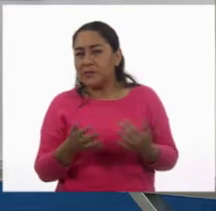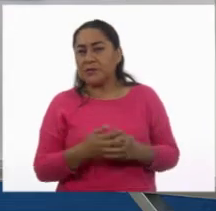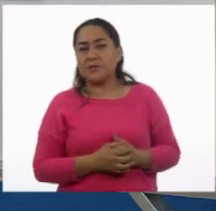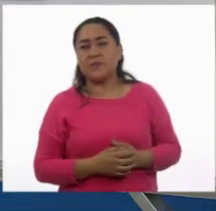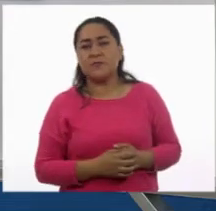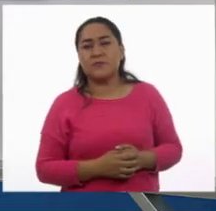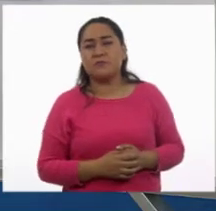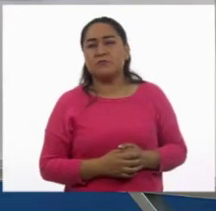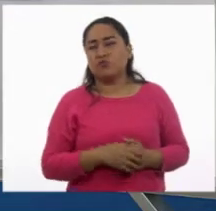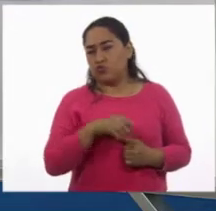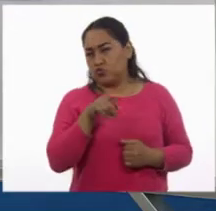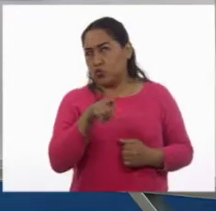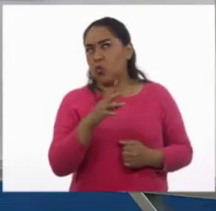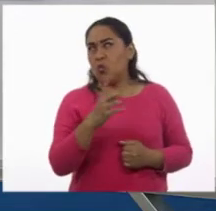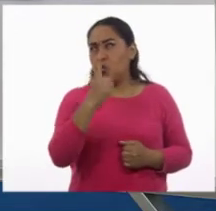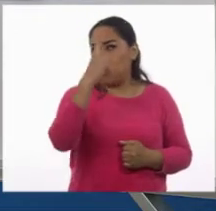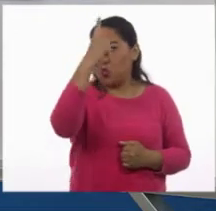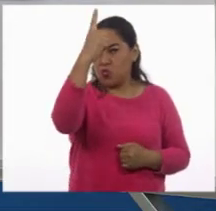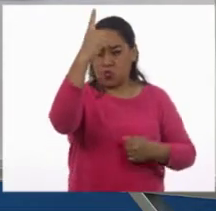1H.